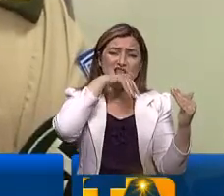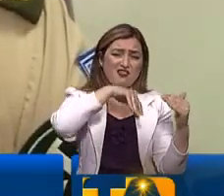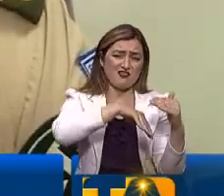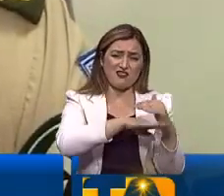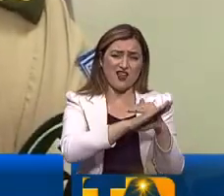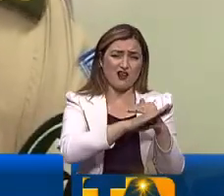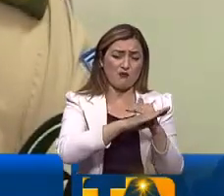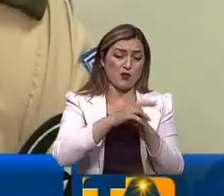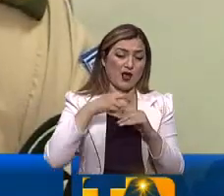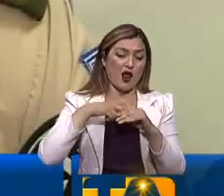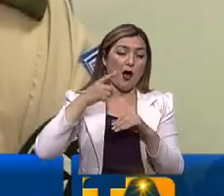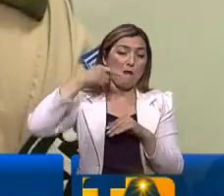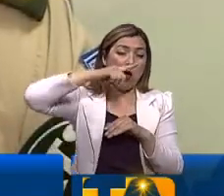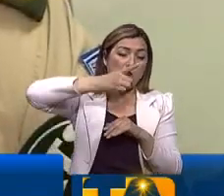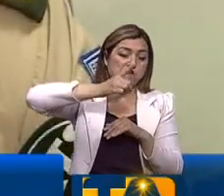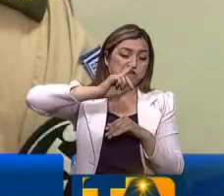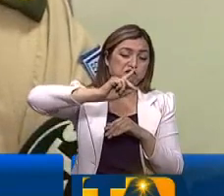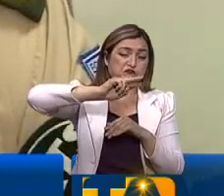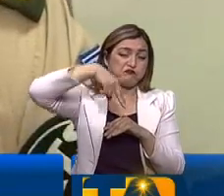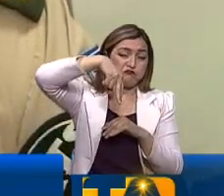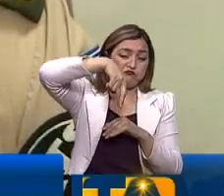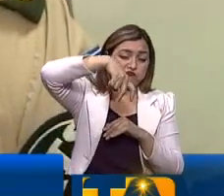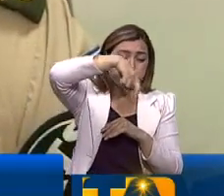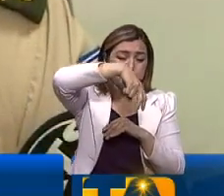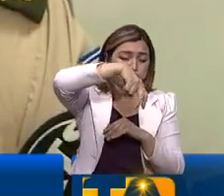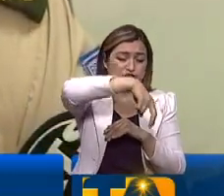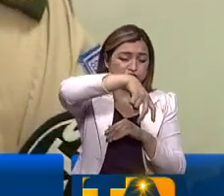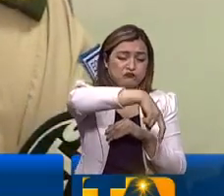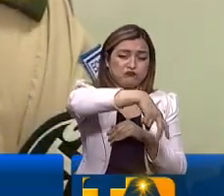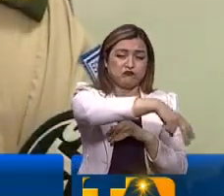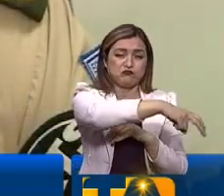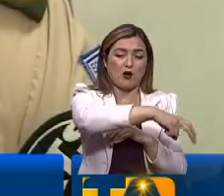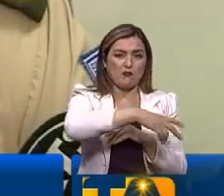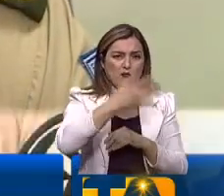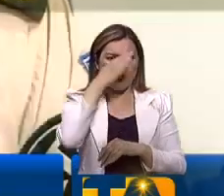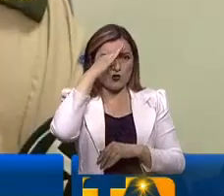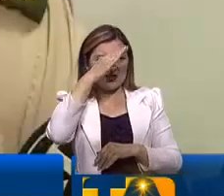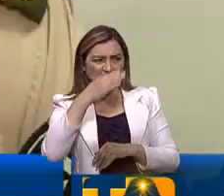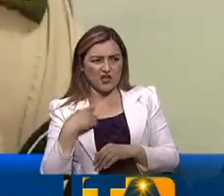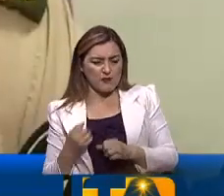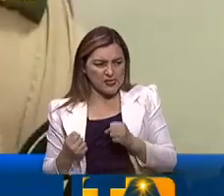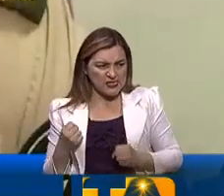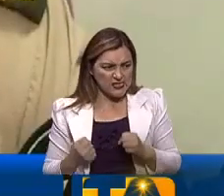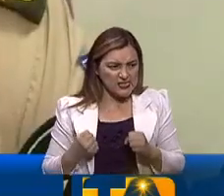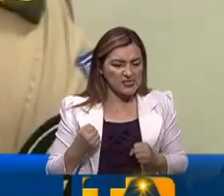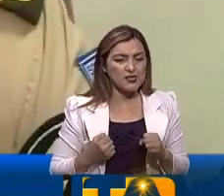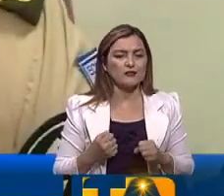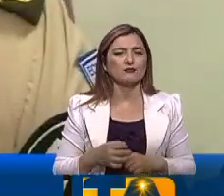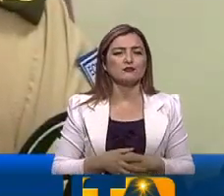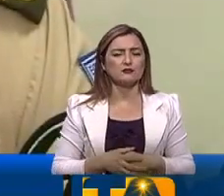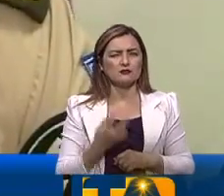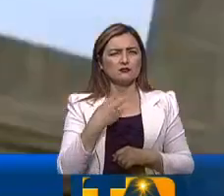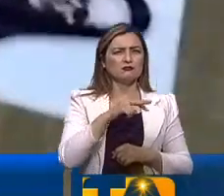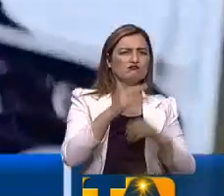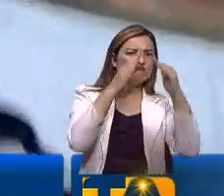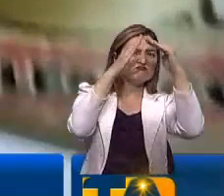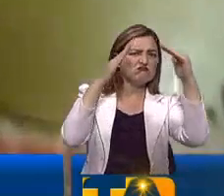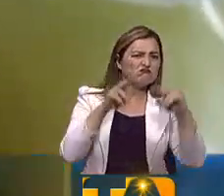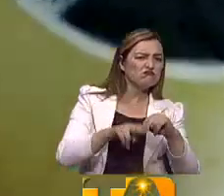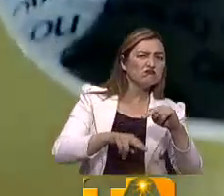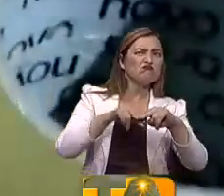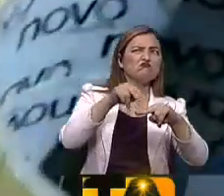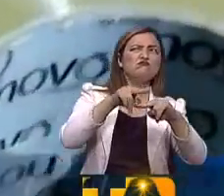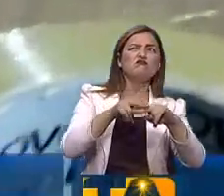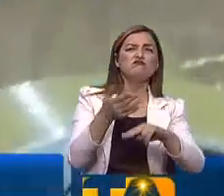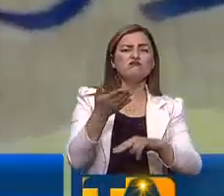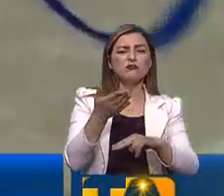en una pendiente. Atrás ingresan los servidores policiales y se percatan en una construcción, a medio construir, una